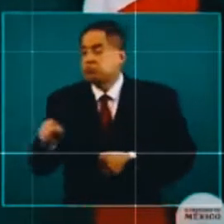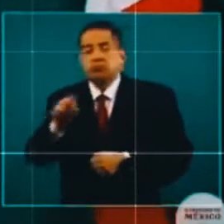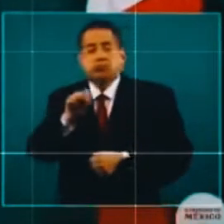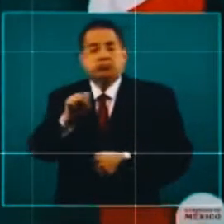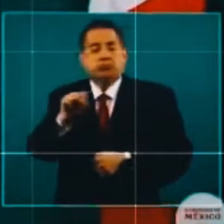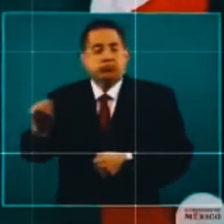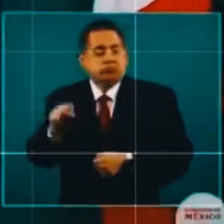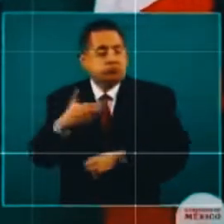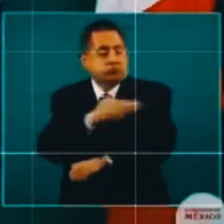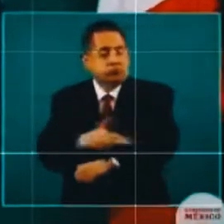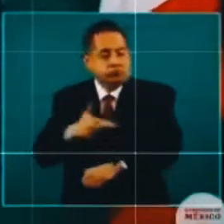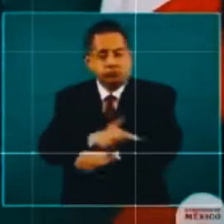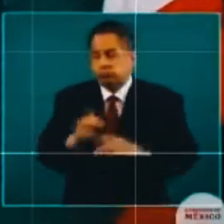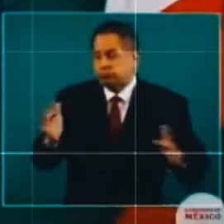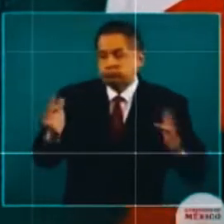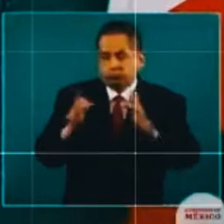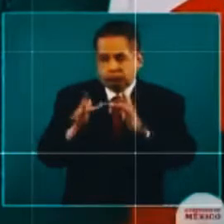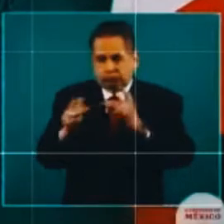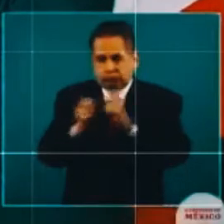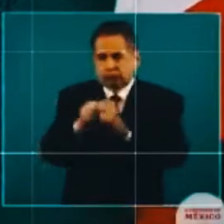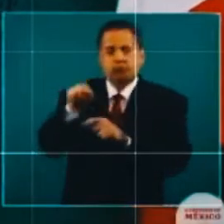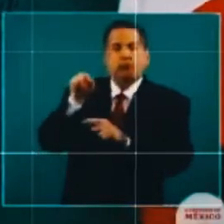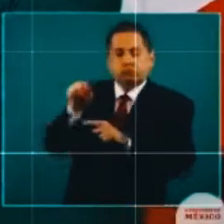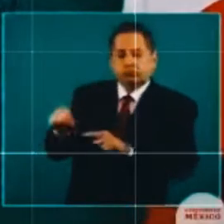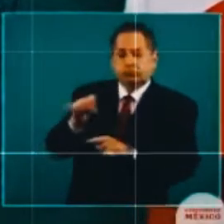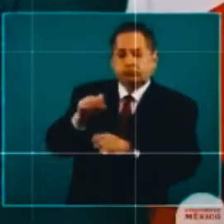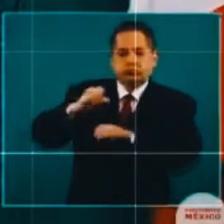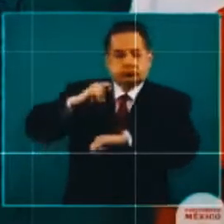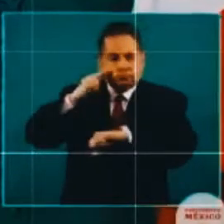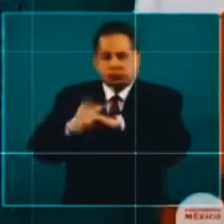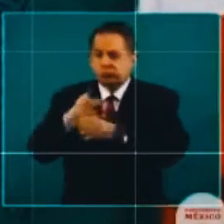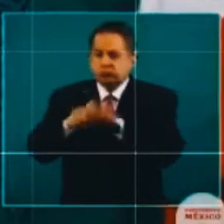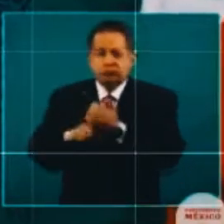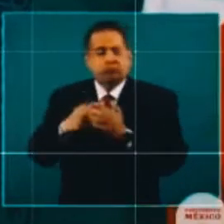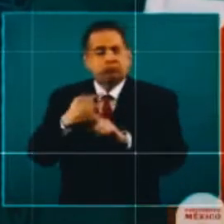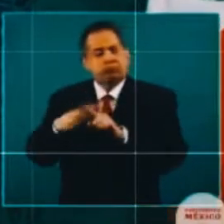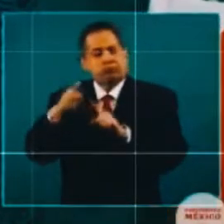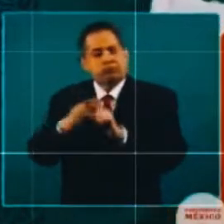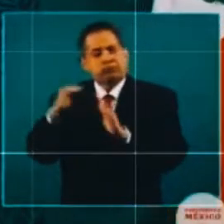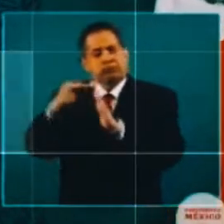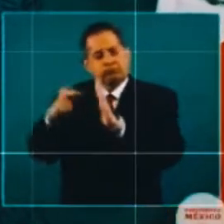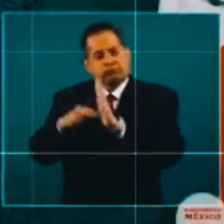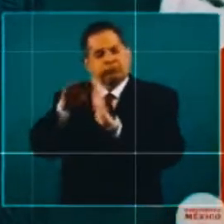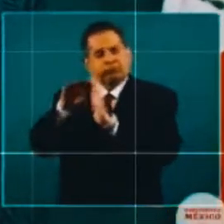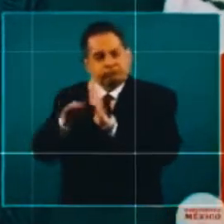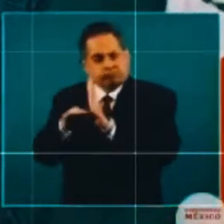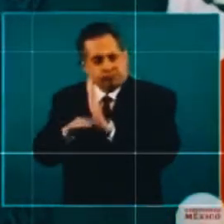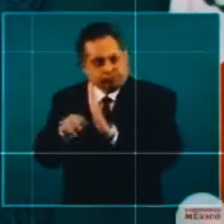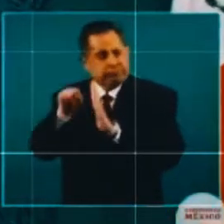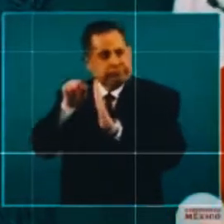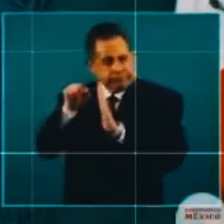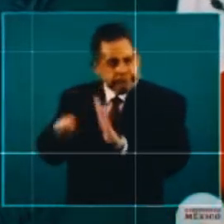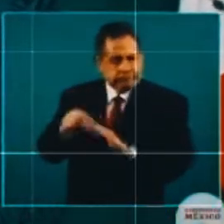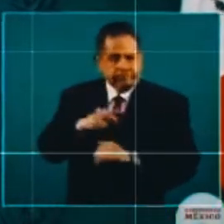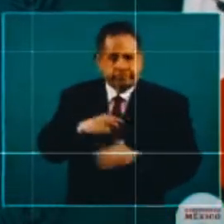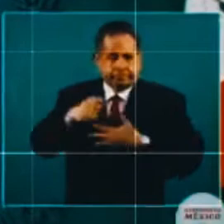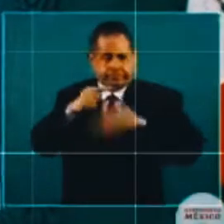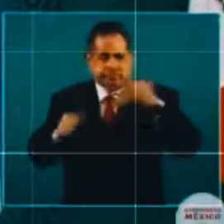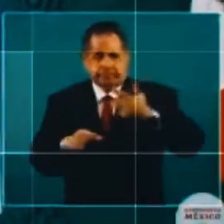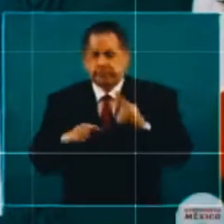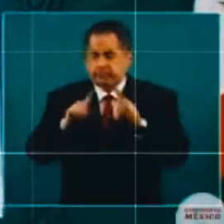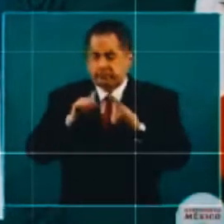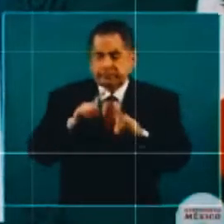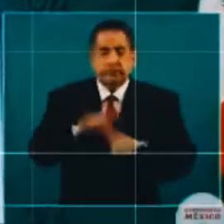deben realizar ante la Secretaría de Salud, los siguientes pasos o los siguientes lineamientos, que son cinco.